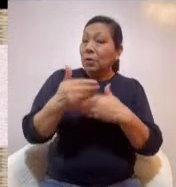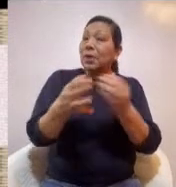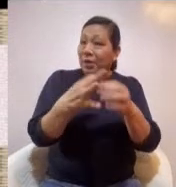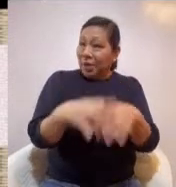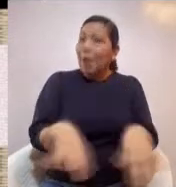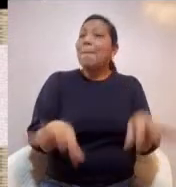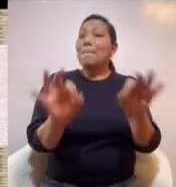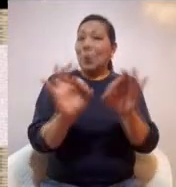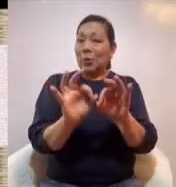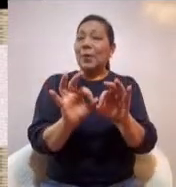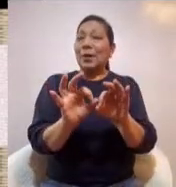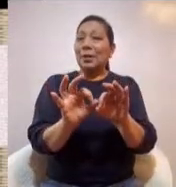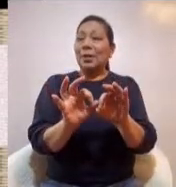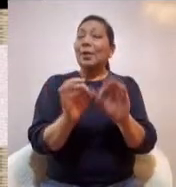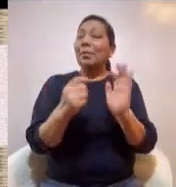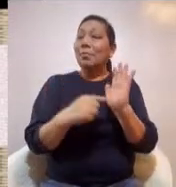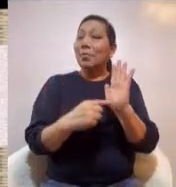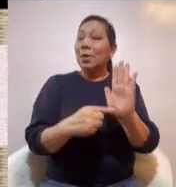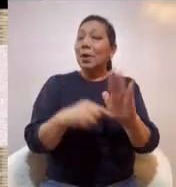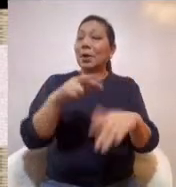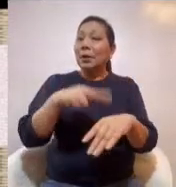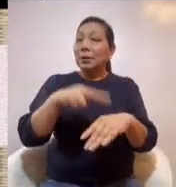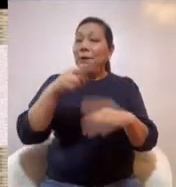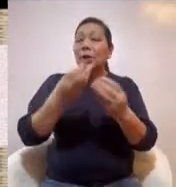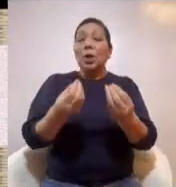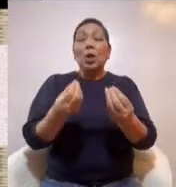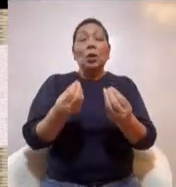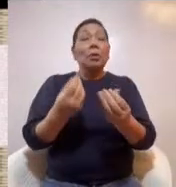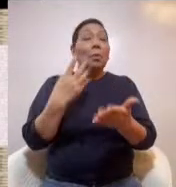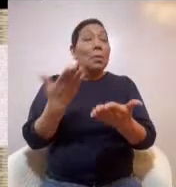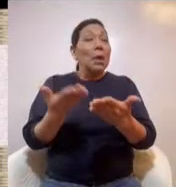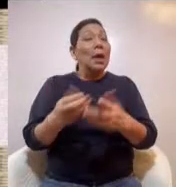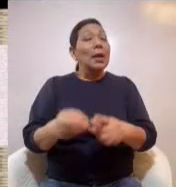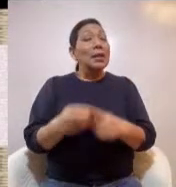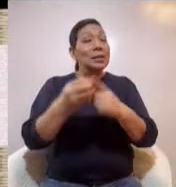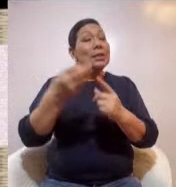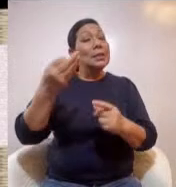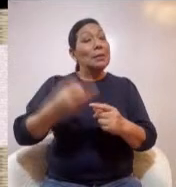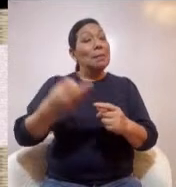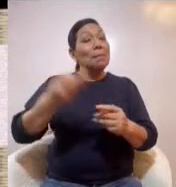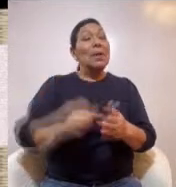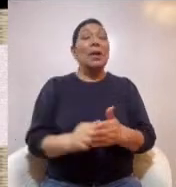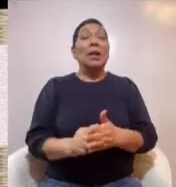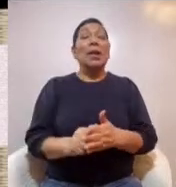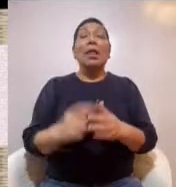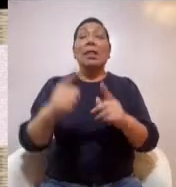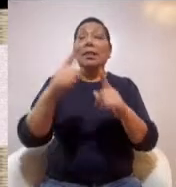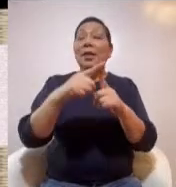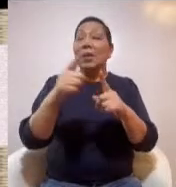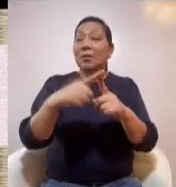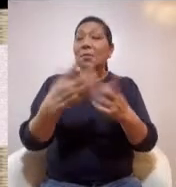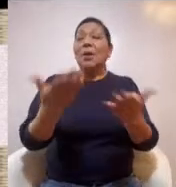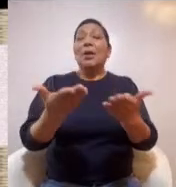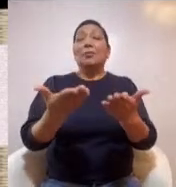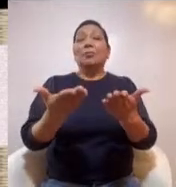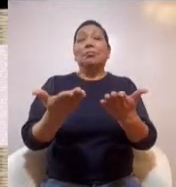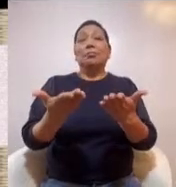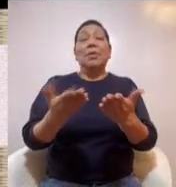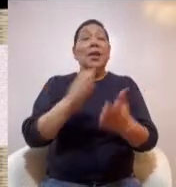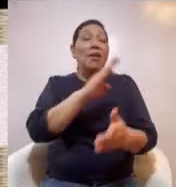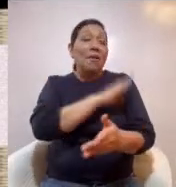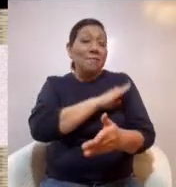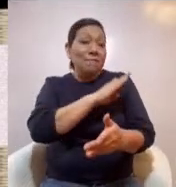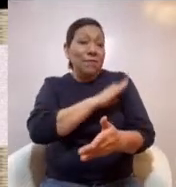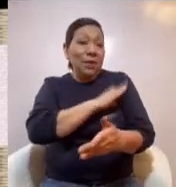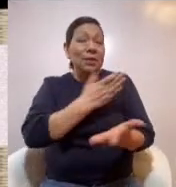con avances importantísimos que hemos tenido en la región, que tienen que ver con, por ejemplo, la especialización de los tribunales, la